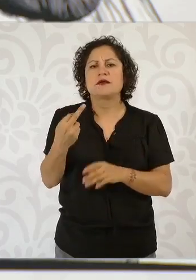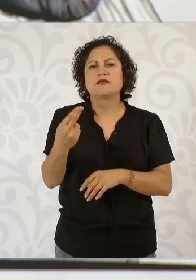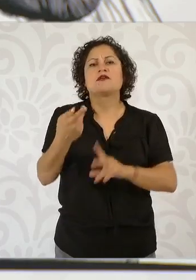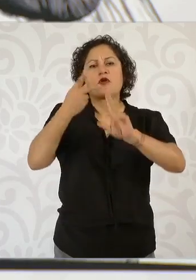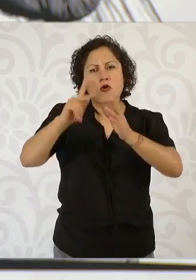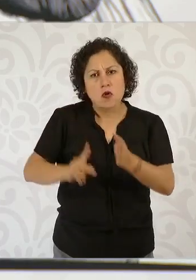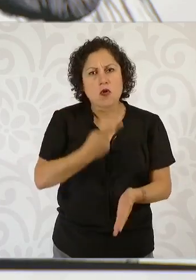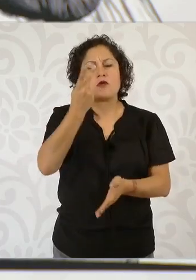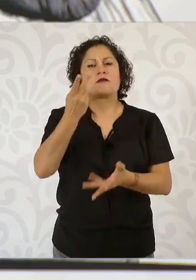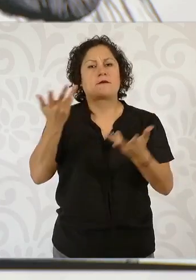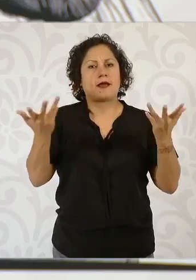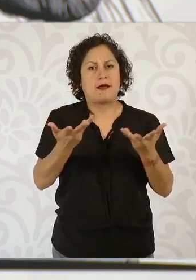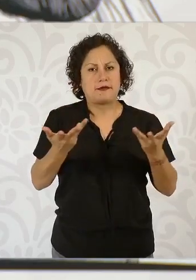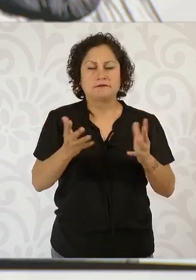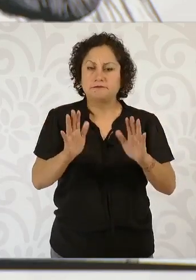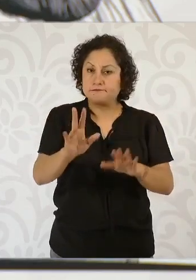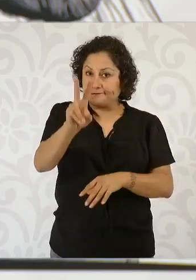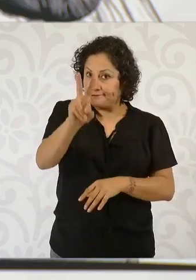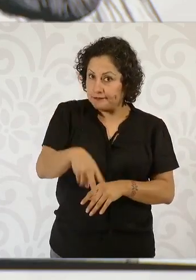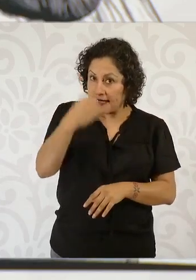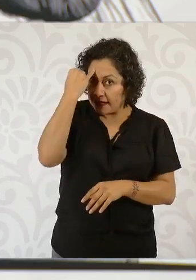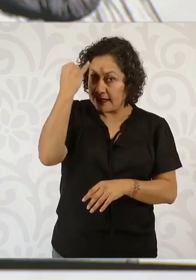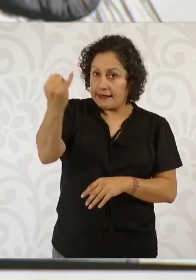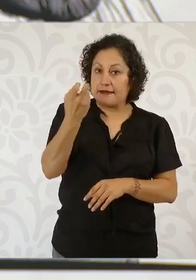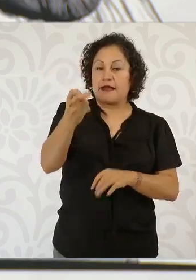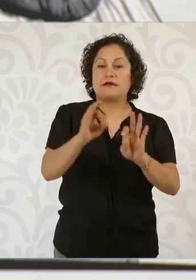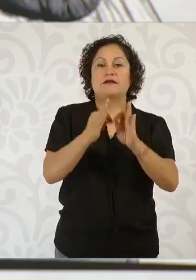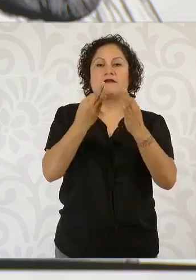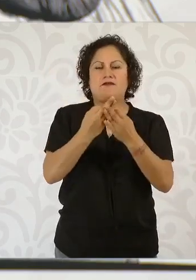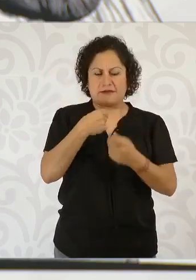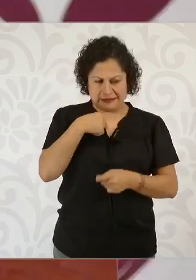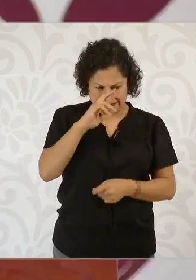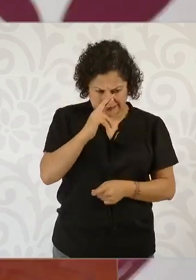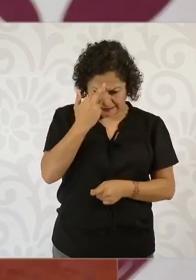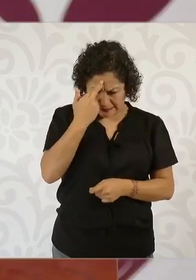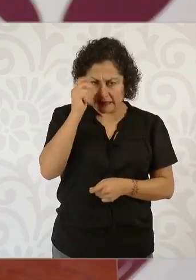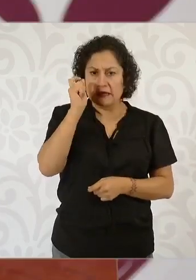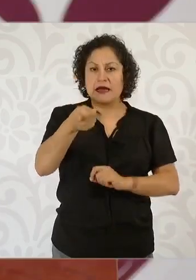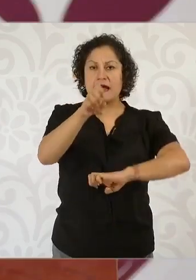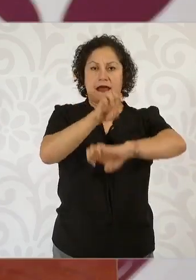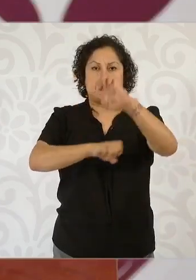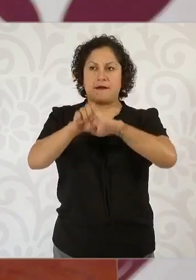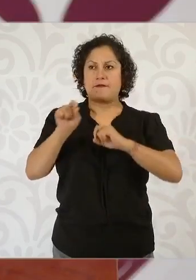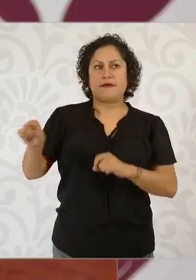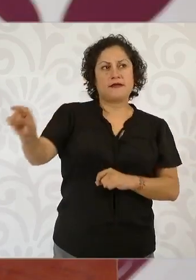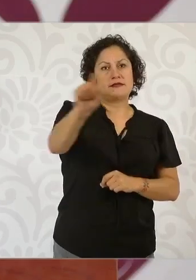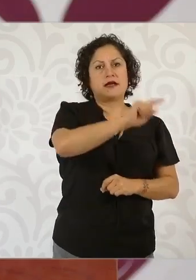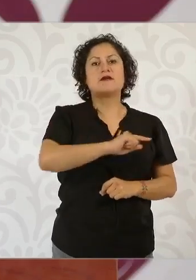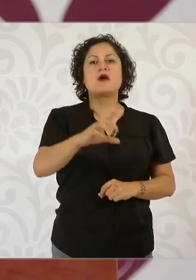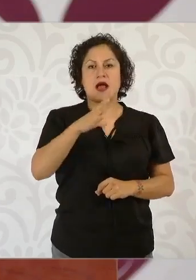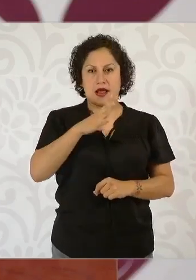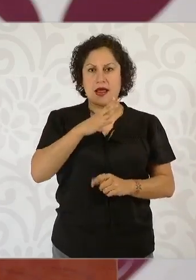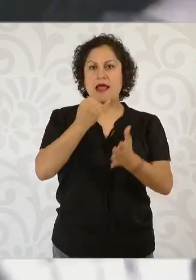es que con este esquema, si mal no me acuerdo, son empresarios que hacen, tienen algunas deducciones para